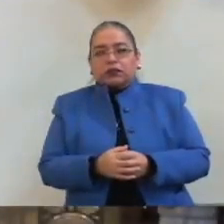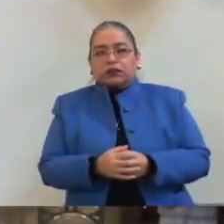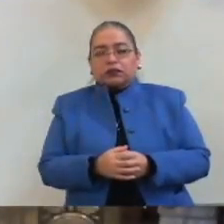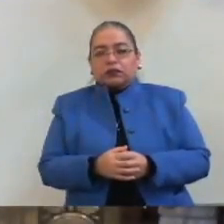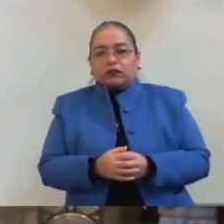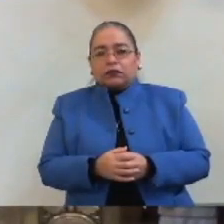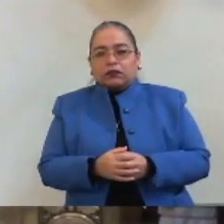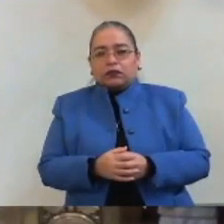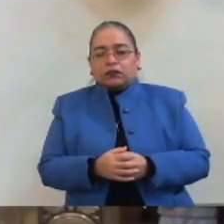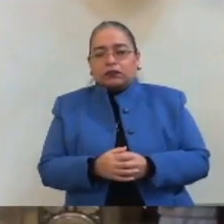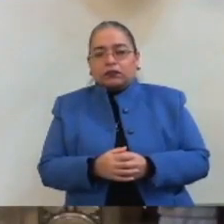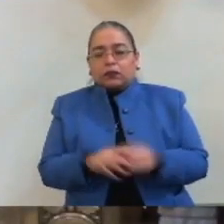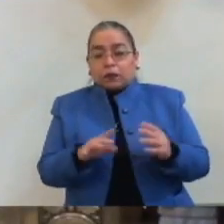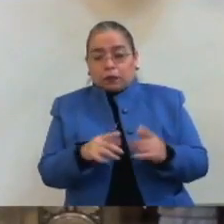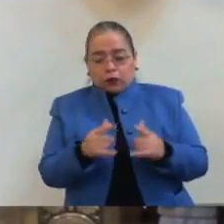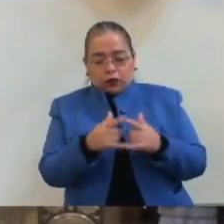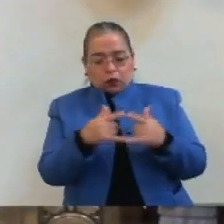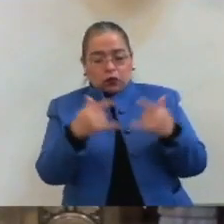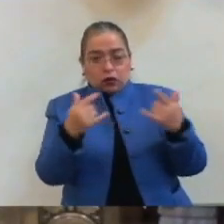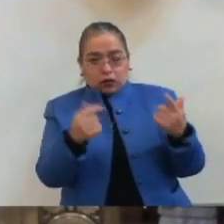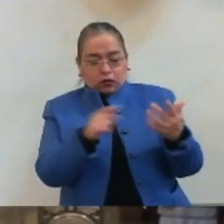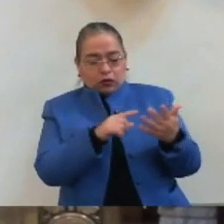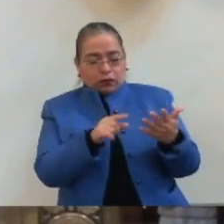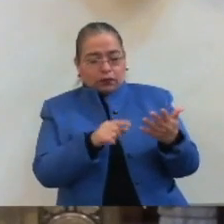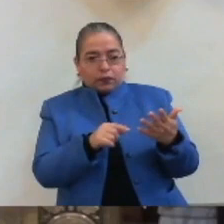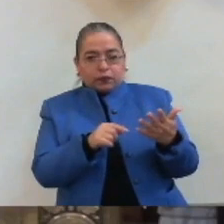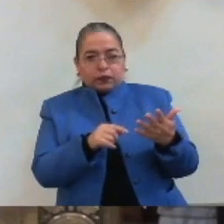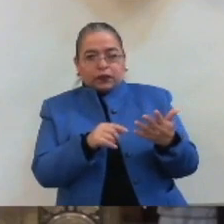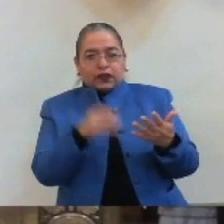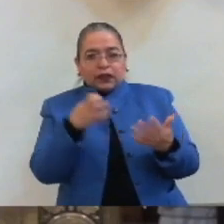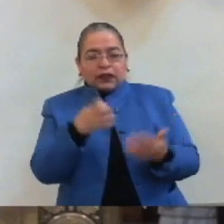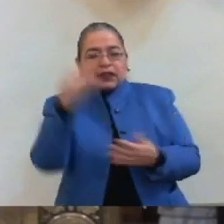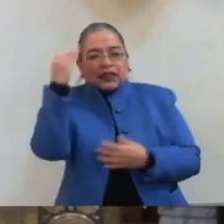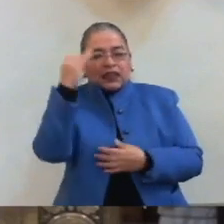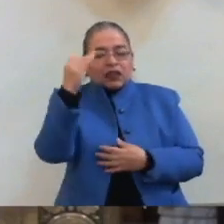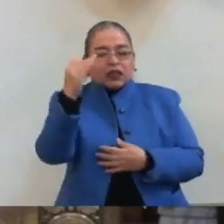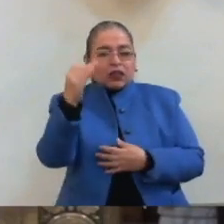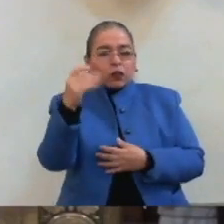la historia es tiempo